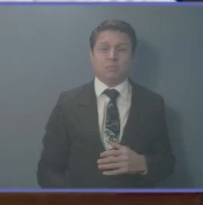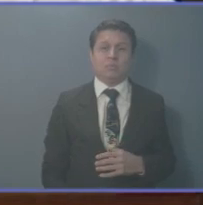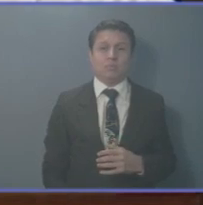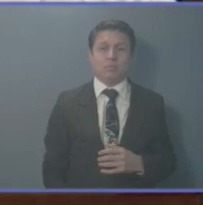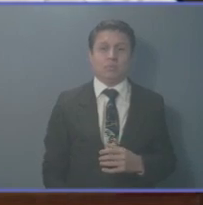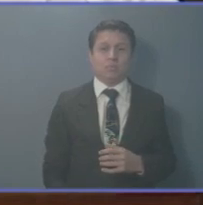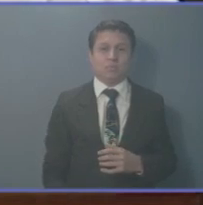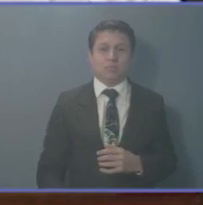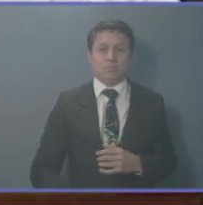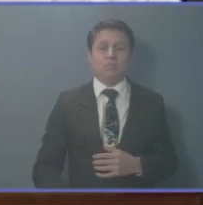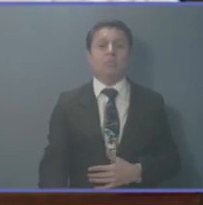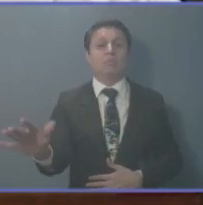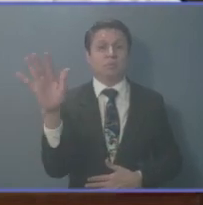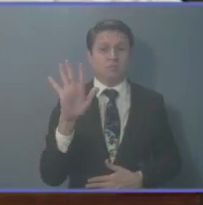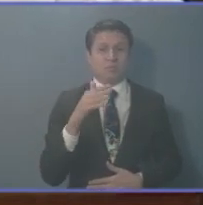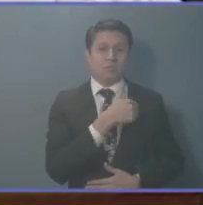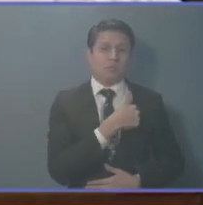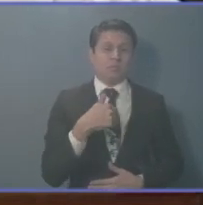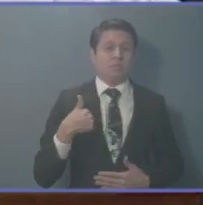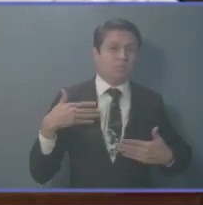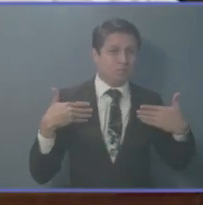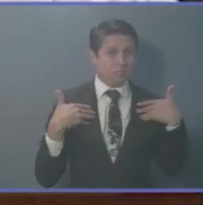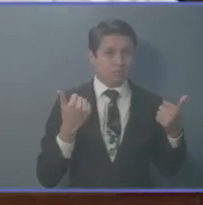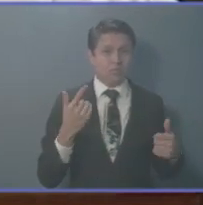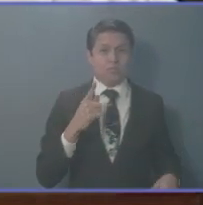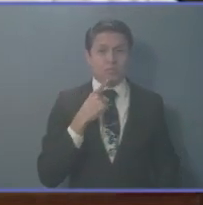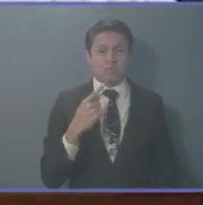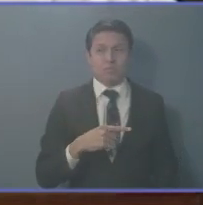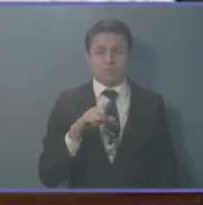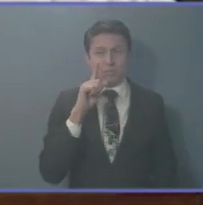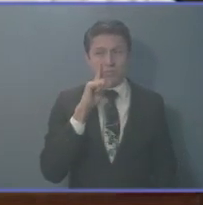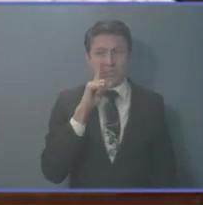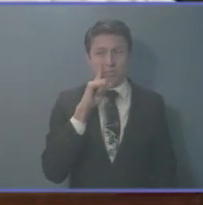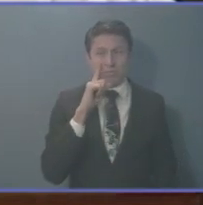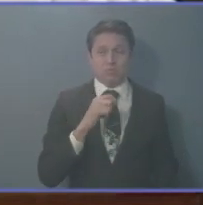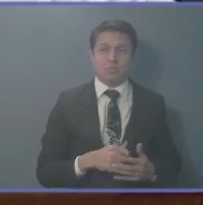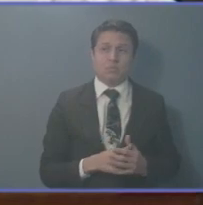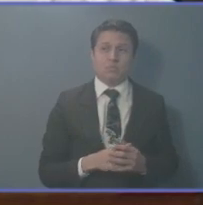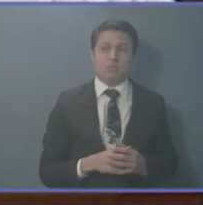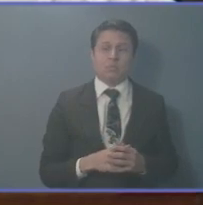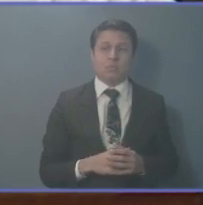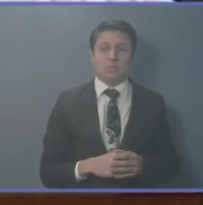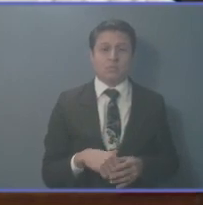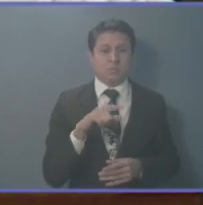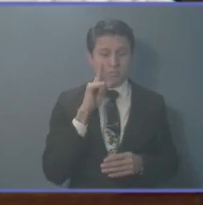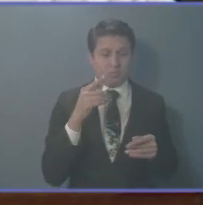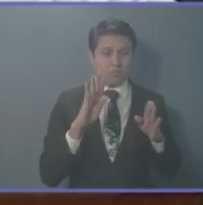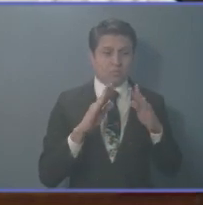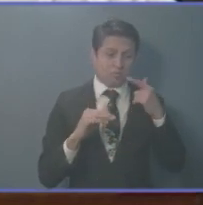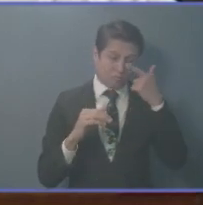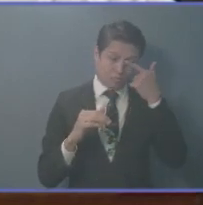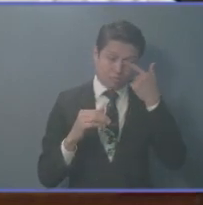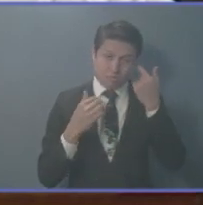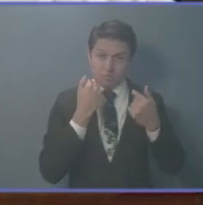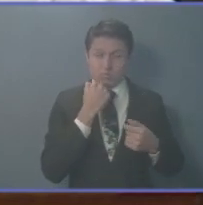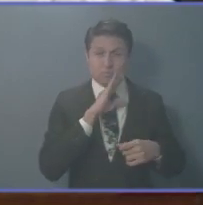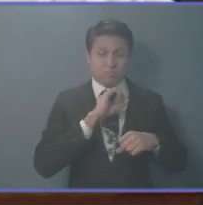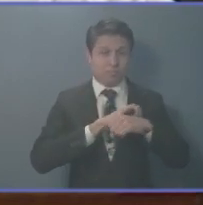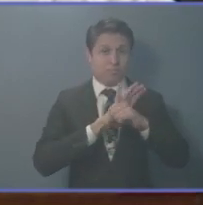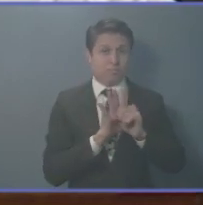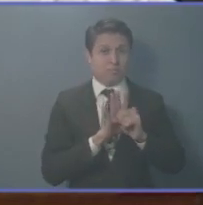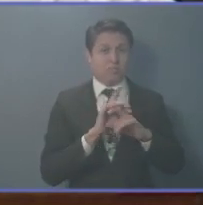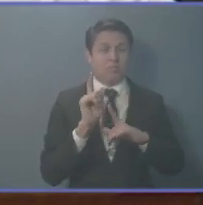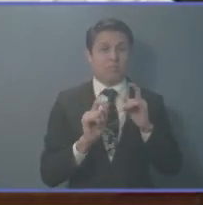5. Que según el Ministerio de Salud se ha tenido un aumento progresivo de los casos detectados del COVID, habiéndose verificado